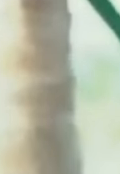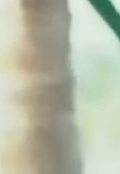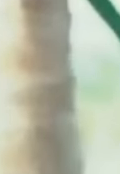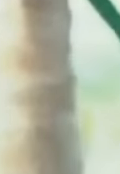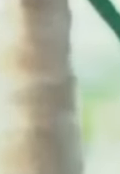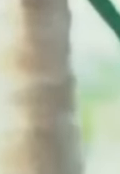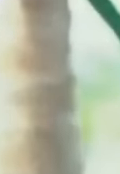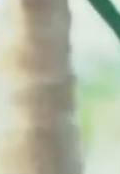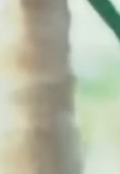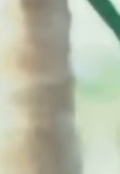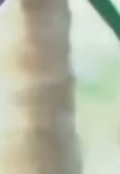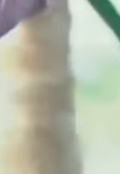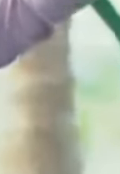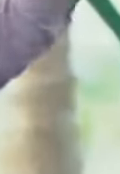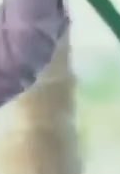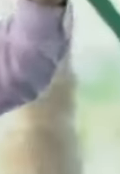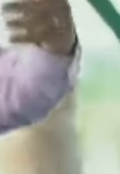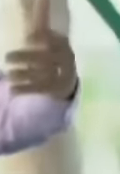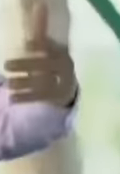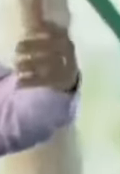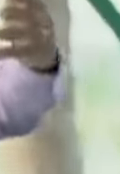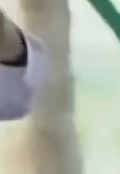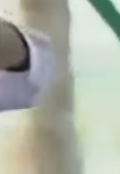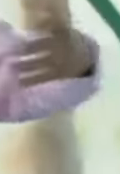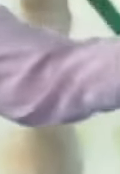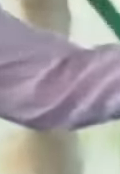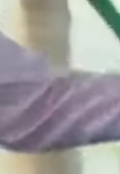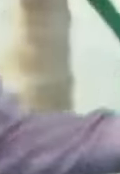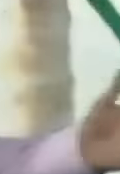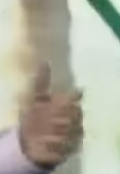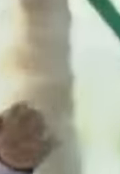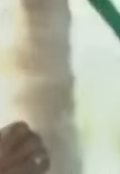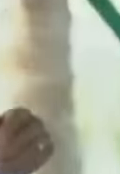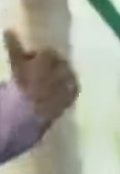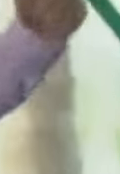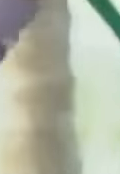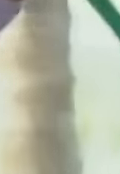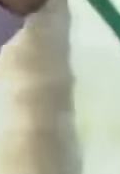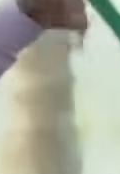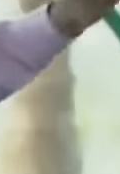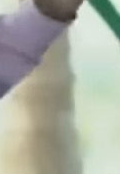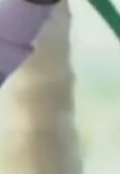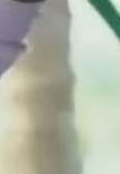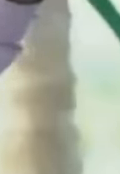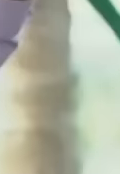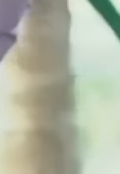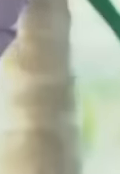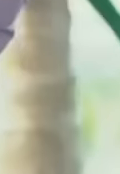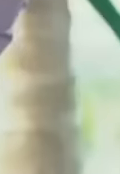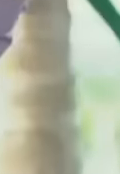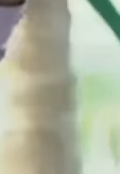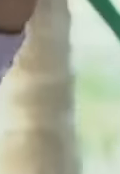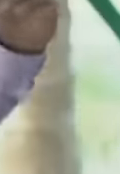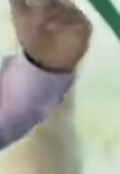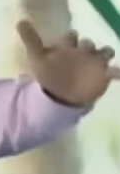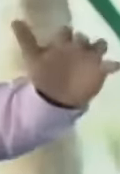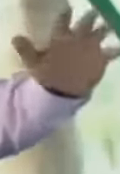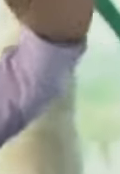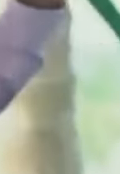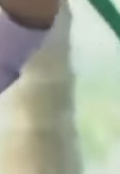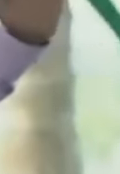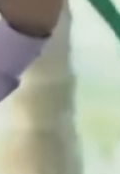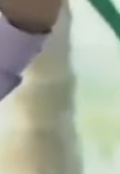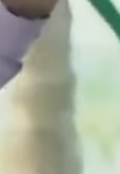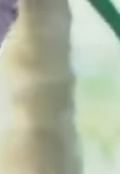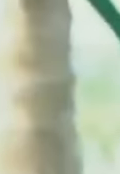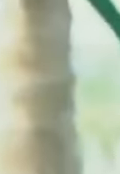gente en lancha y poder allí desembarcarse y pasear en todo este hermoso bulevar que ya tiene 7 restaurantes inaugurándolo. O sea, estamos iniciándolo